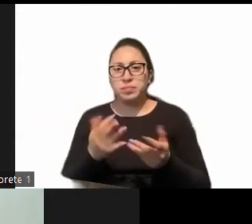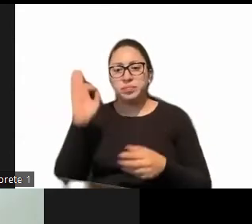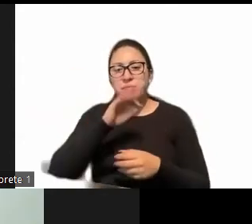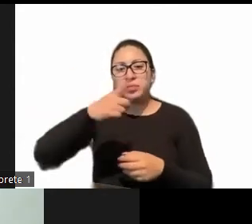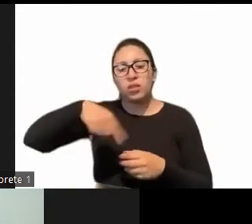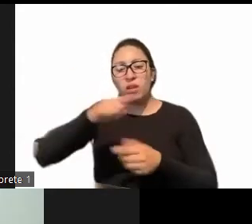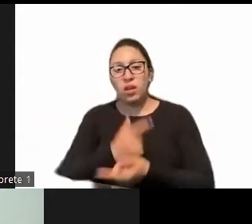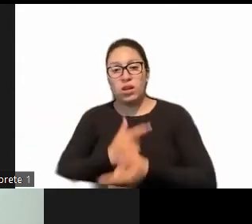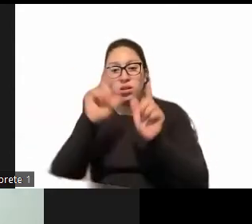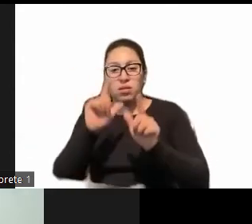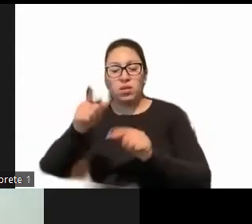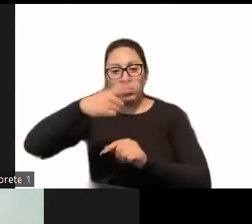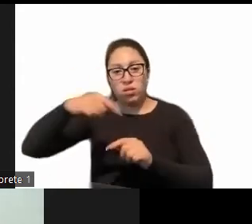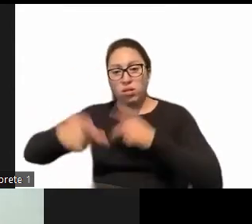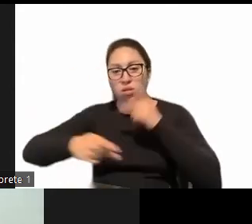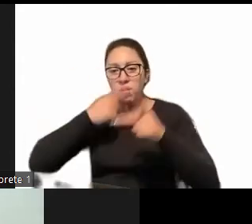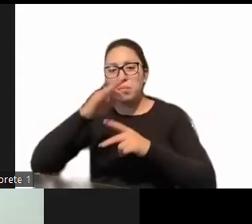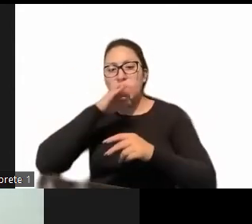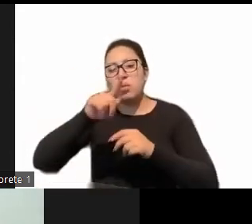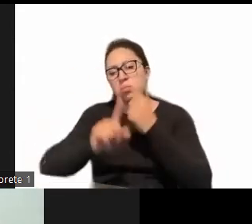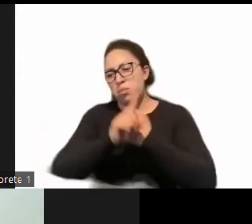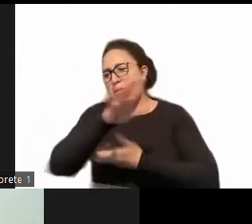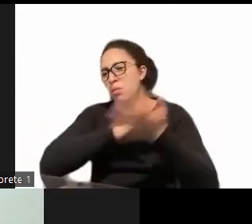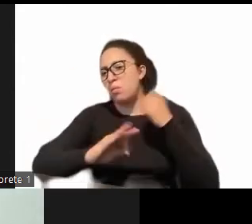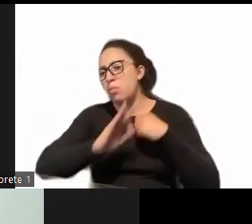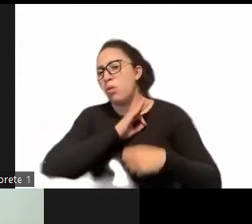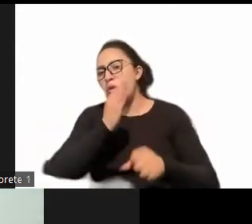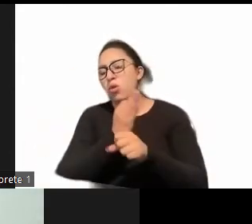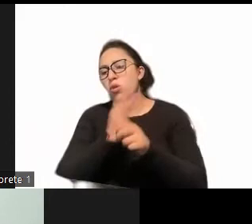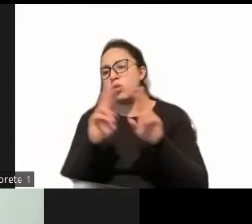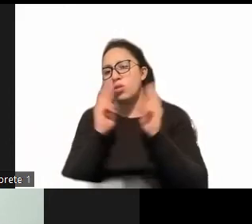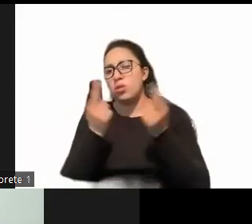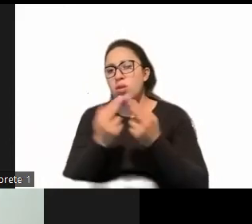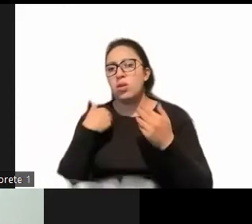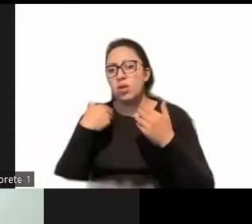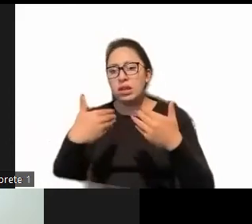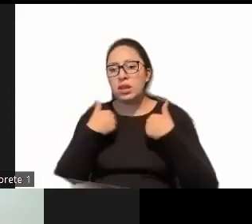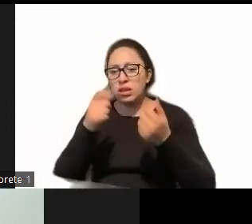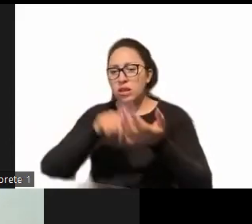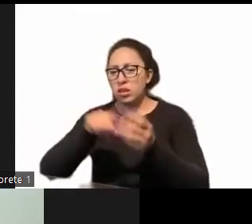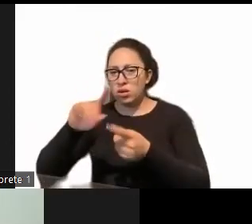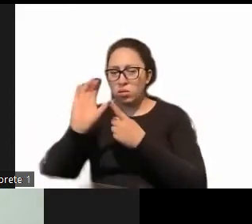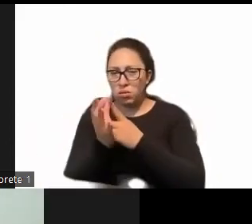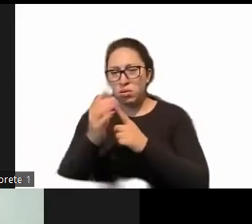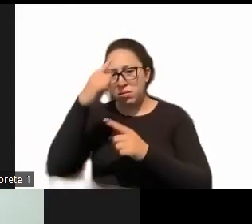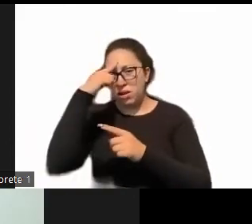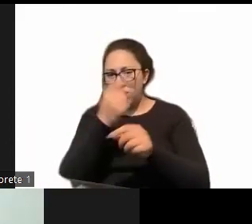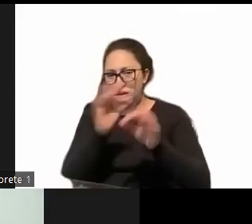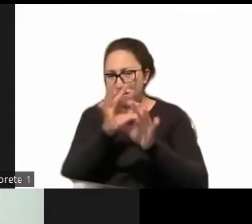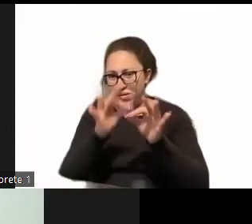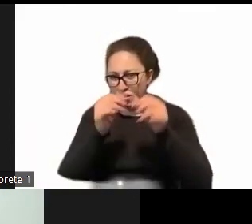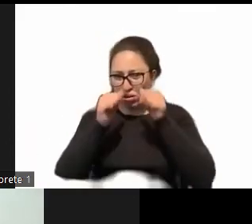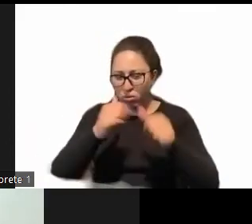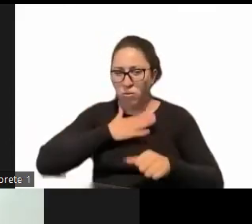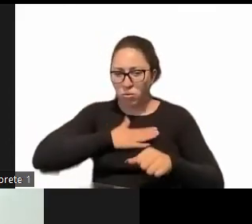entonces de esta reunión y de todas un desorden. O sea, hay un orden. Creo que usted ha sido muy ordenado en su comisión. Yo soy miembro también de la Comisión de Administración y